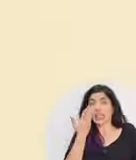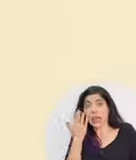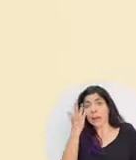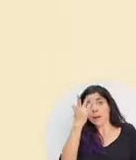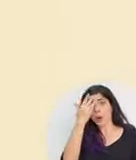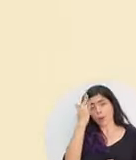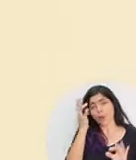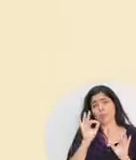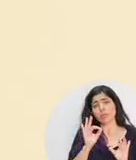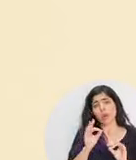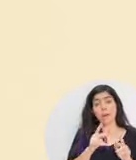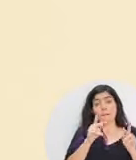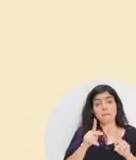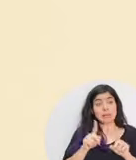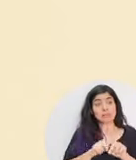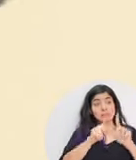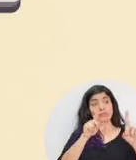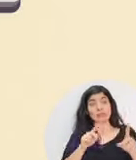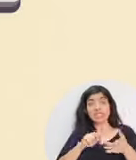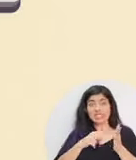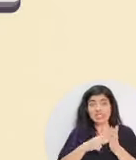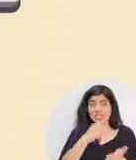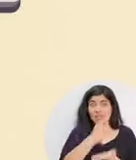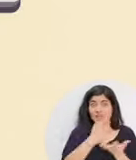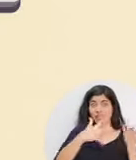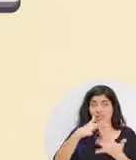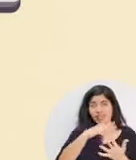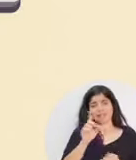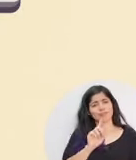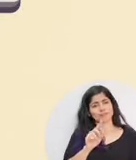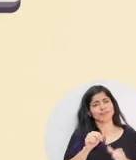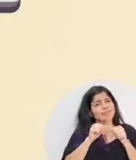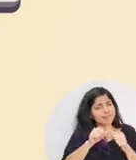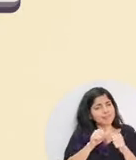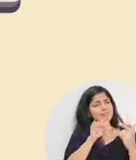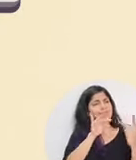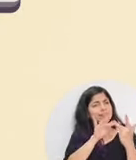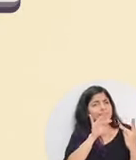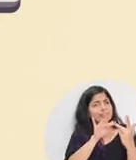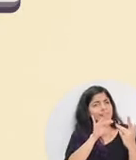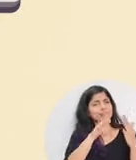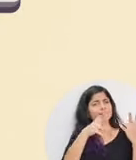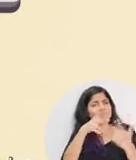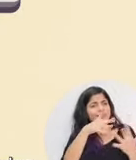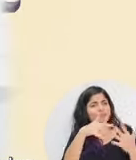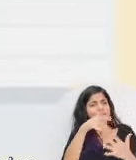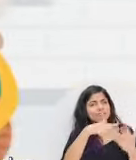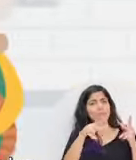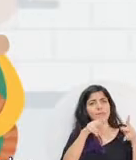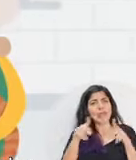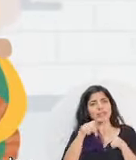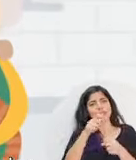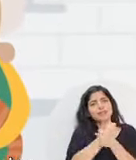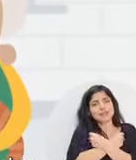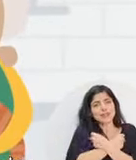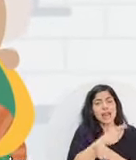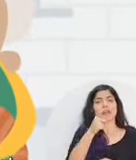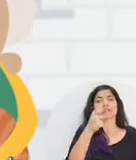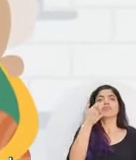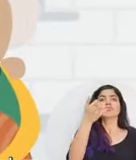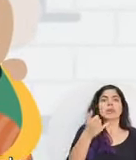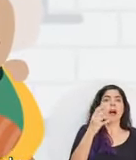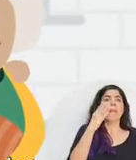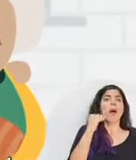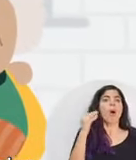El distanciamiento físico no implica distanciamiento social. Siempre esté en contacto con sus seres queridos. Aproveche y llame a sus abuelos